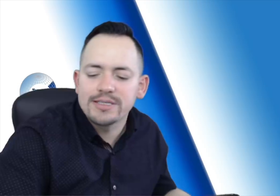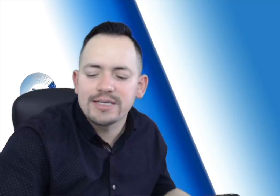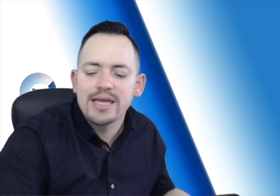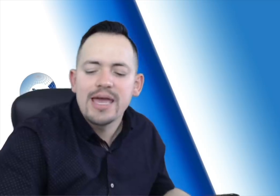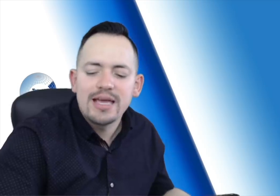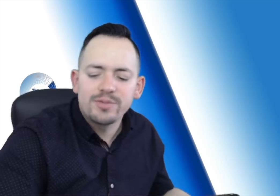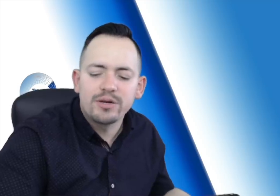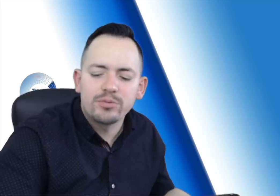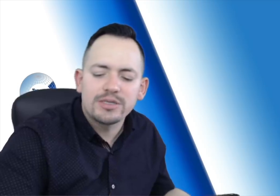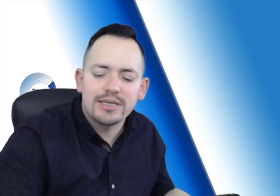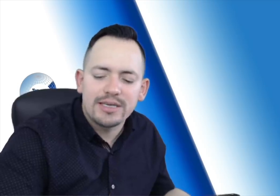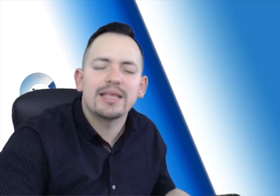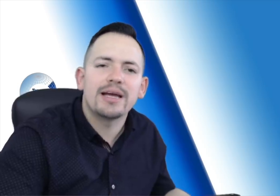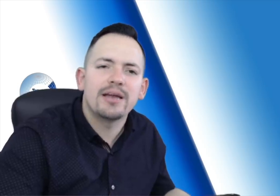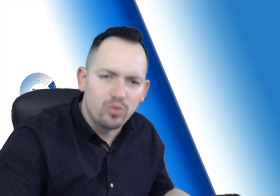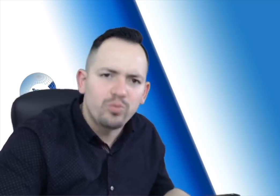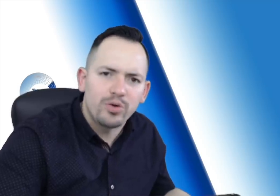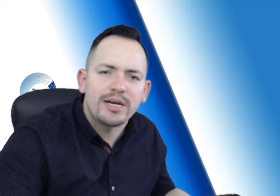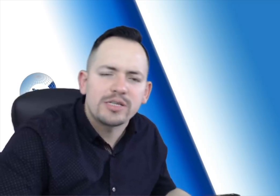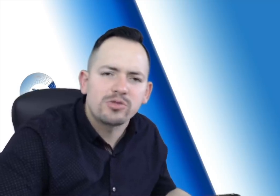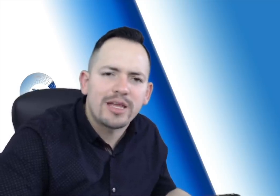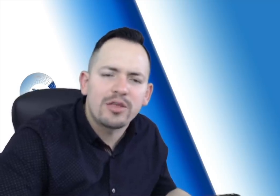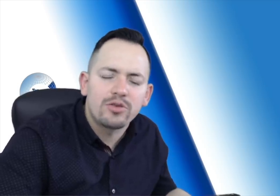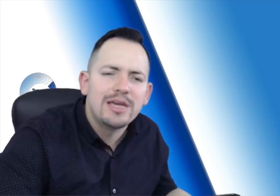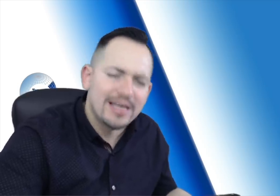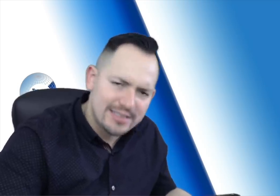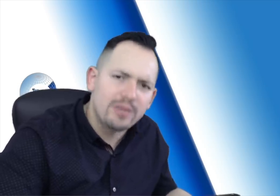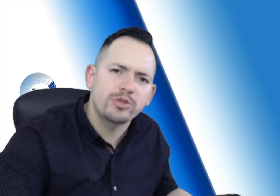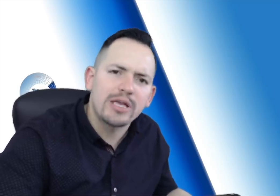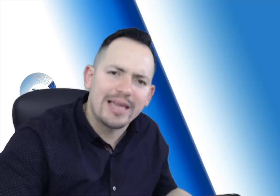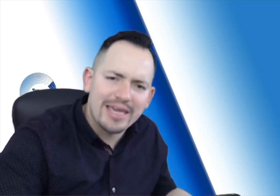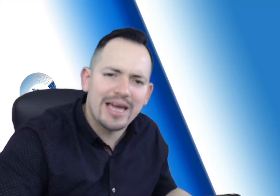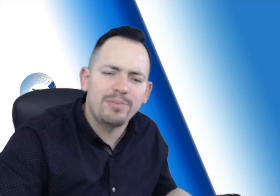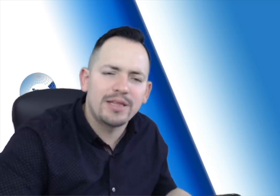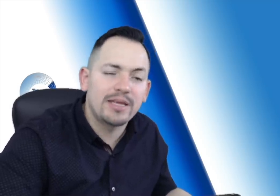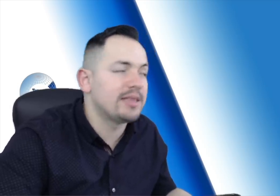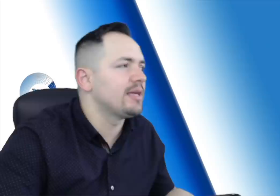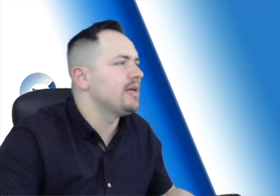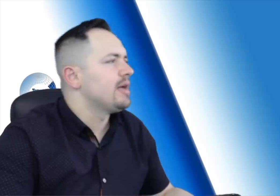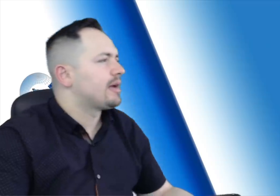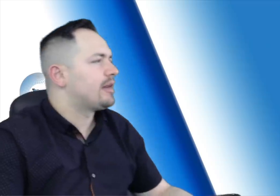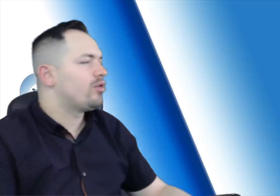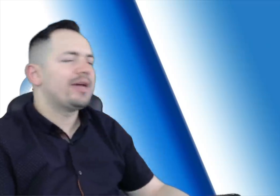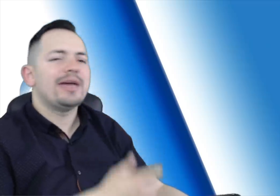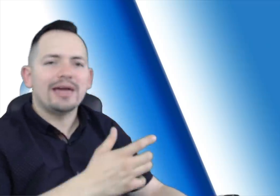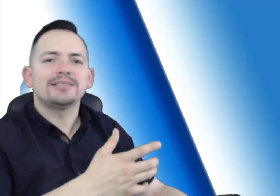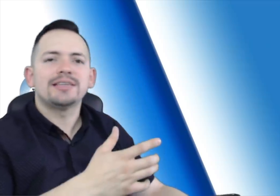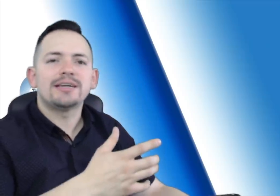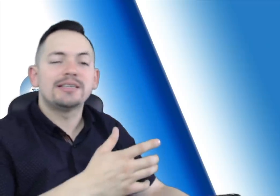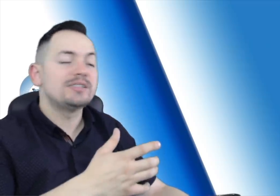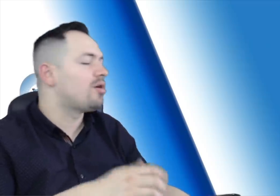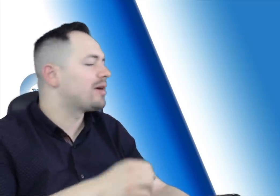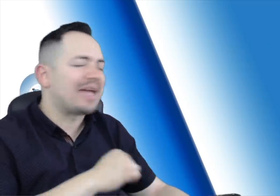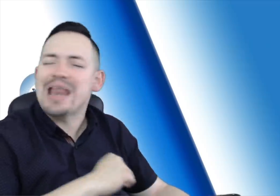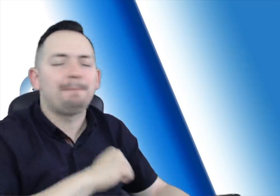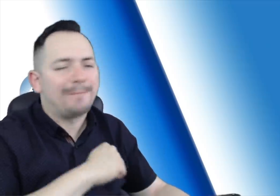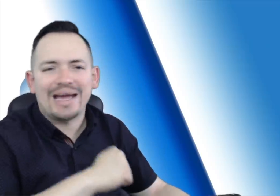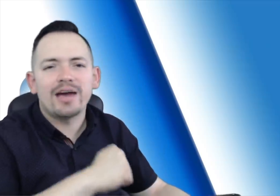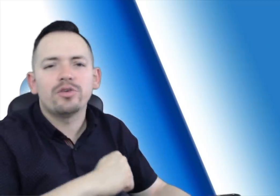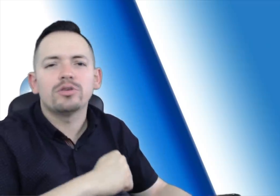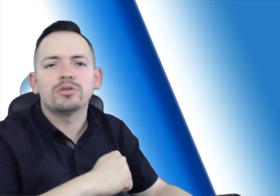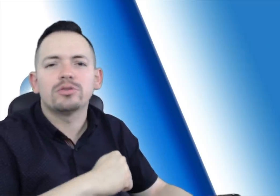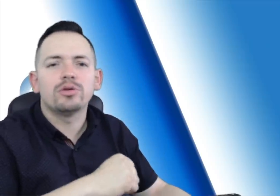los periodistas, esperamos que tengan un buen resultado. Estaremos aquí al pendiente. Creo que este ejercicio, aunque